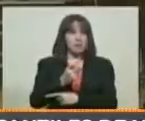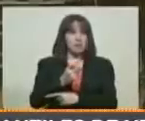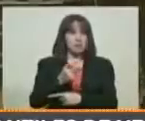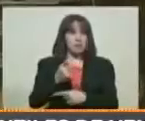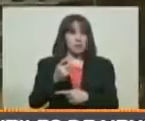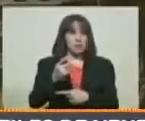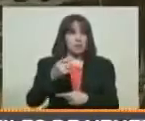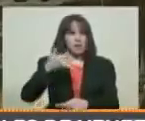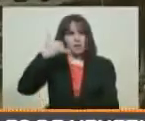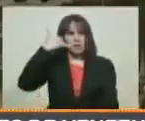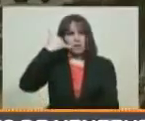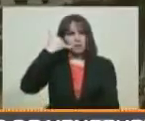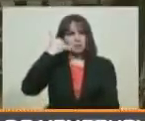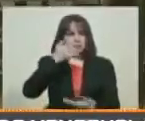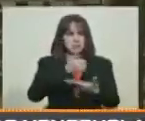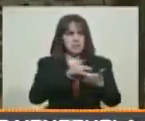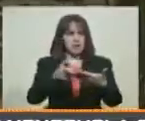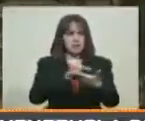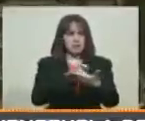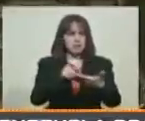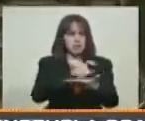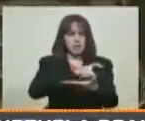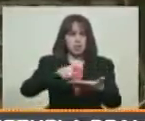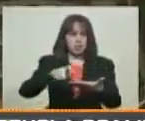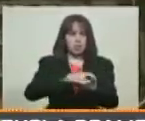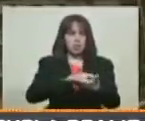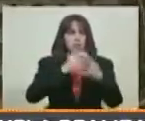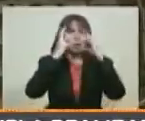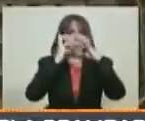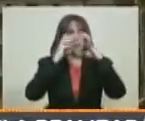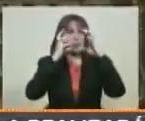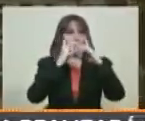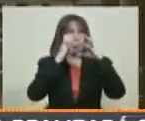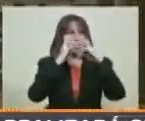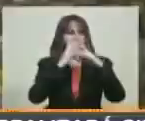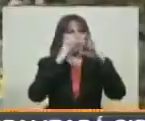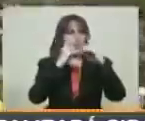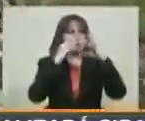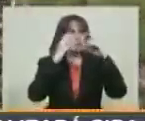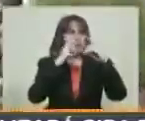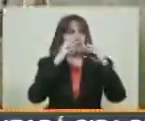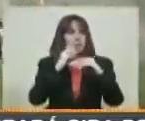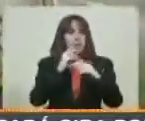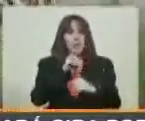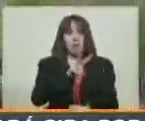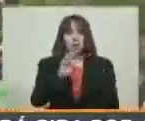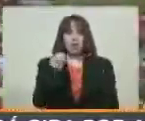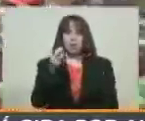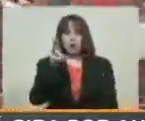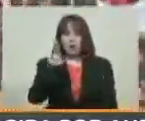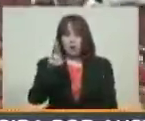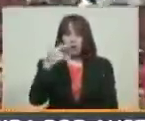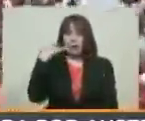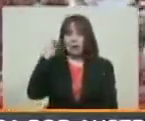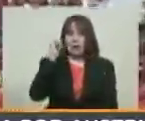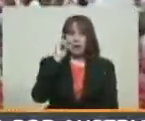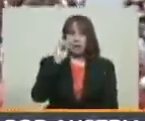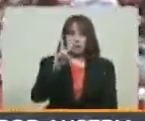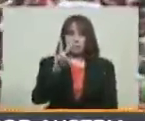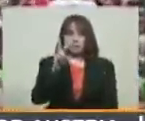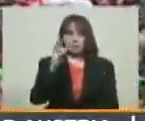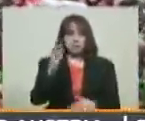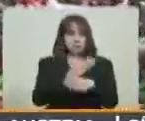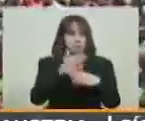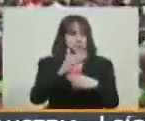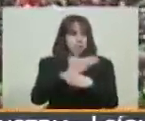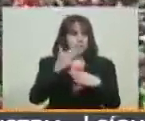De la Diana Carabobo, Tarep, a través del sistema BQR. Vamos a compartir